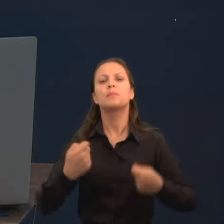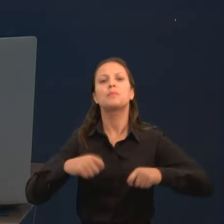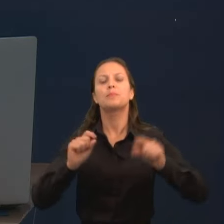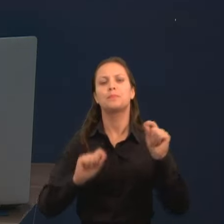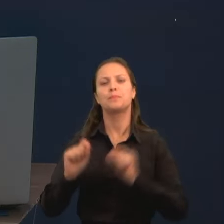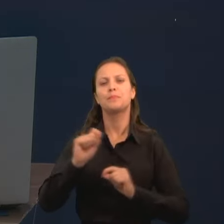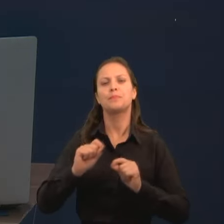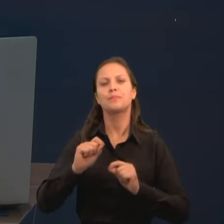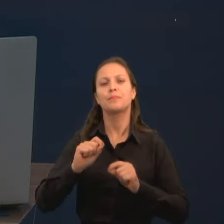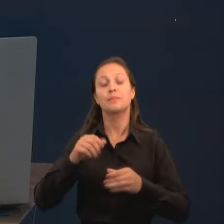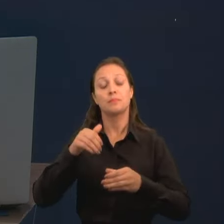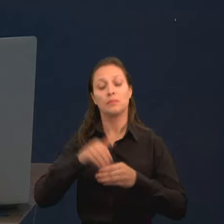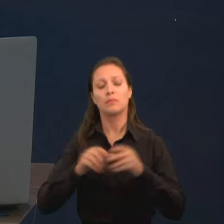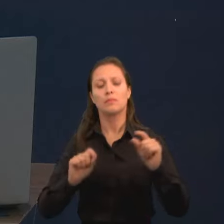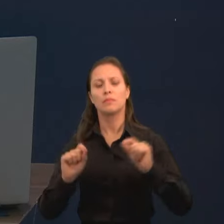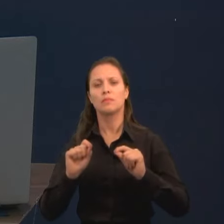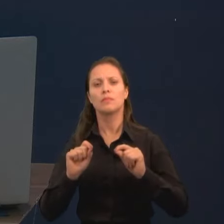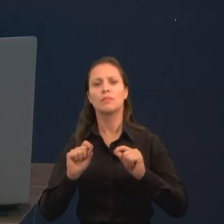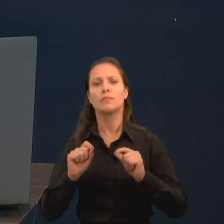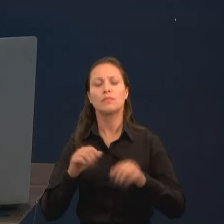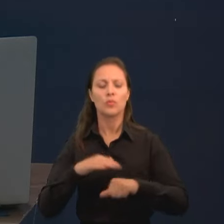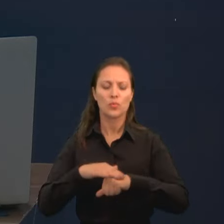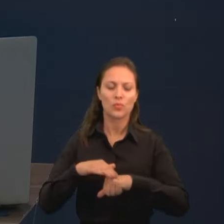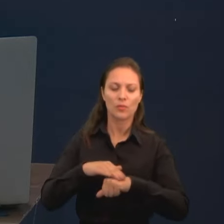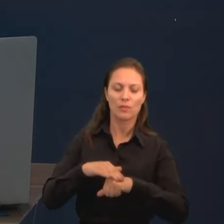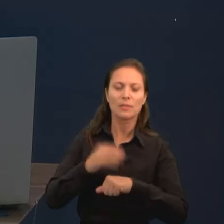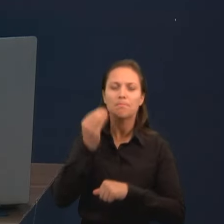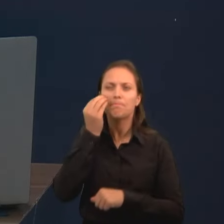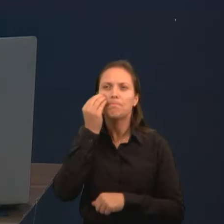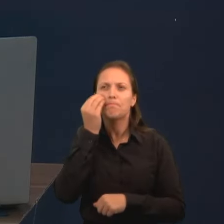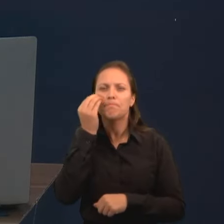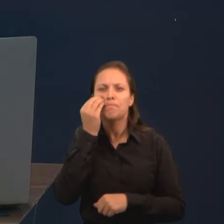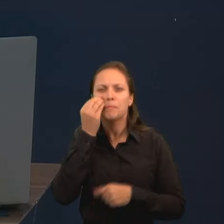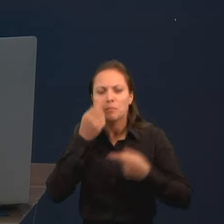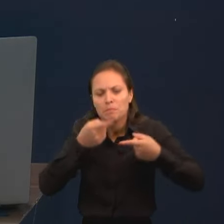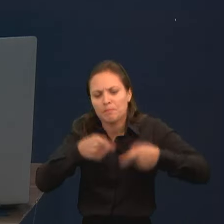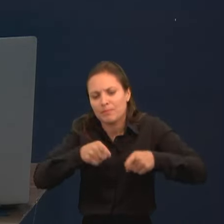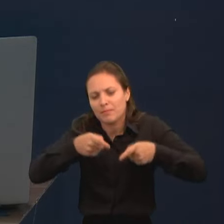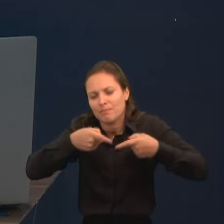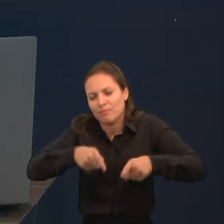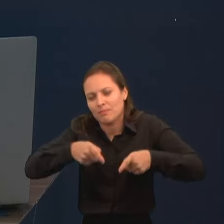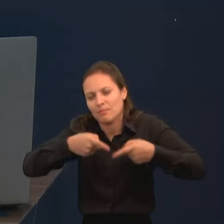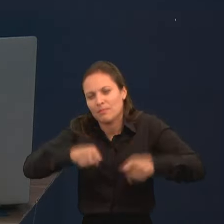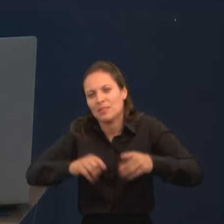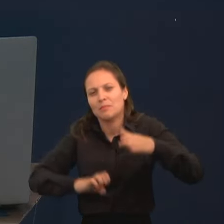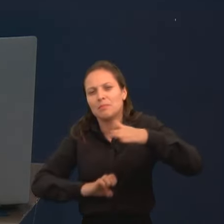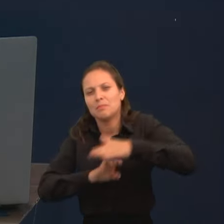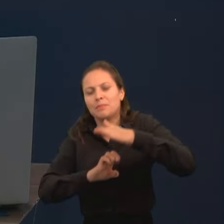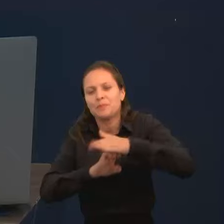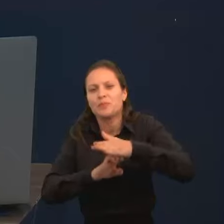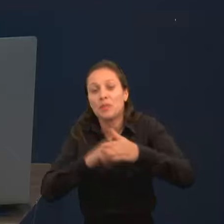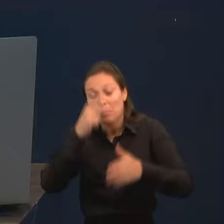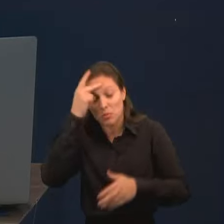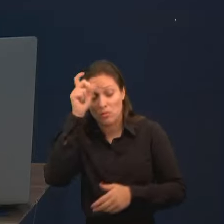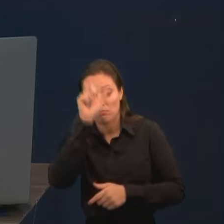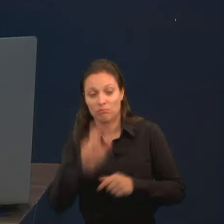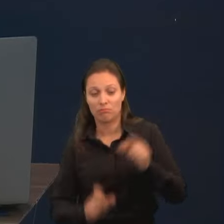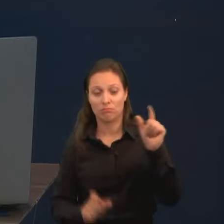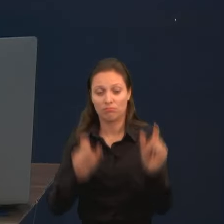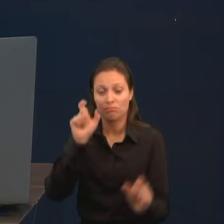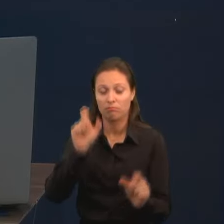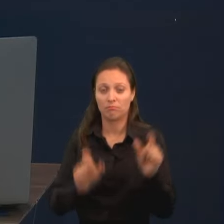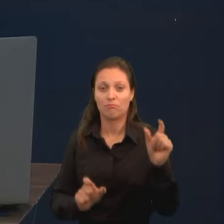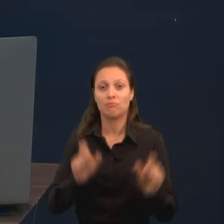los grandes nombres de la seriedad. Dentro de este escenario de la conversión, del bombardeamiento digital, atacar